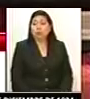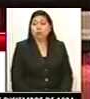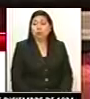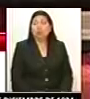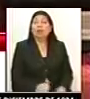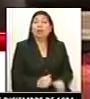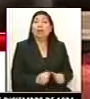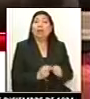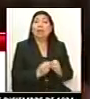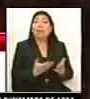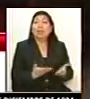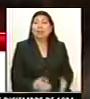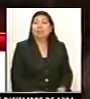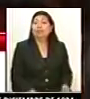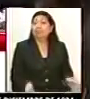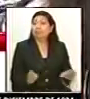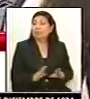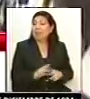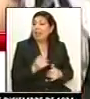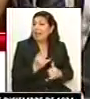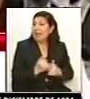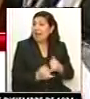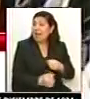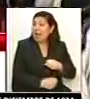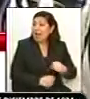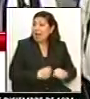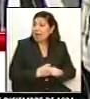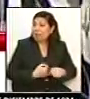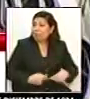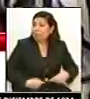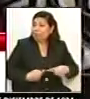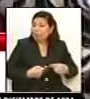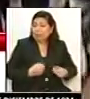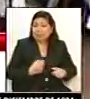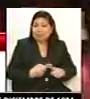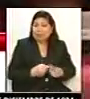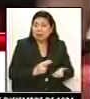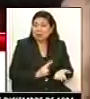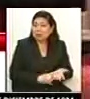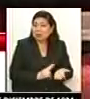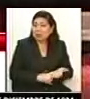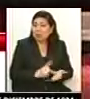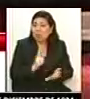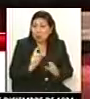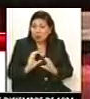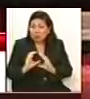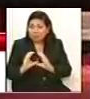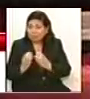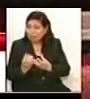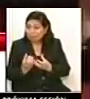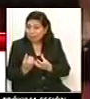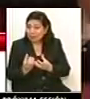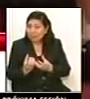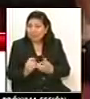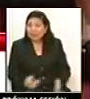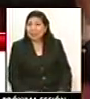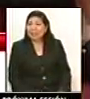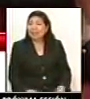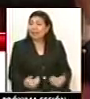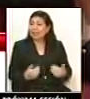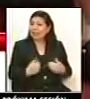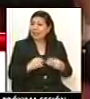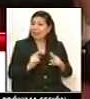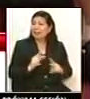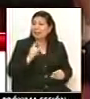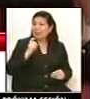fecha. Estamos cerrando el año y estamos discutiendo exoneraciones tributarias de un paquete de iniciativas que tienen que ver